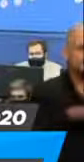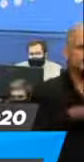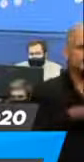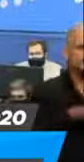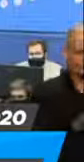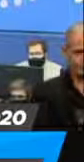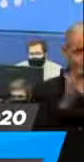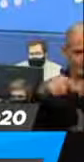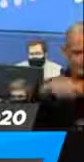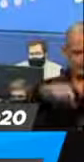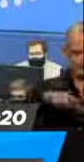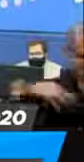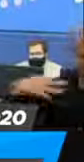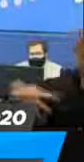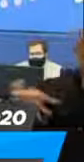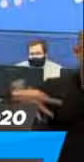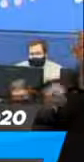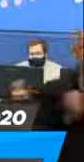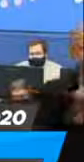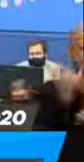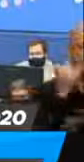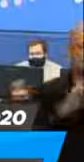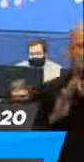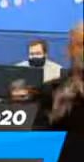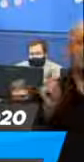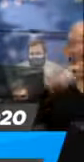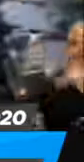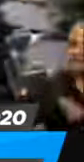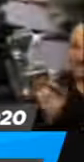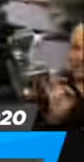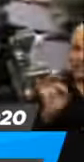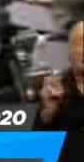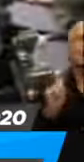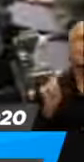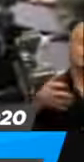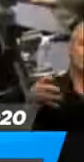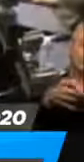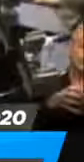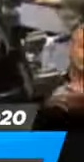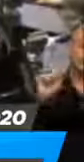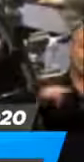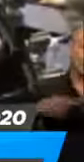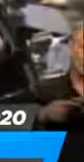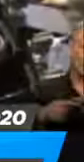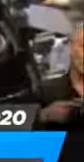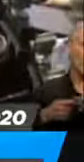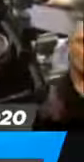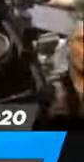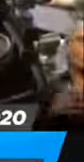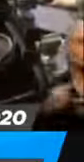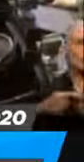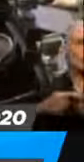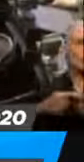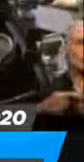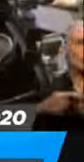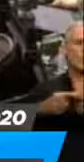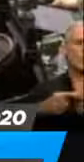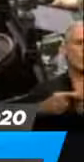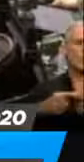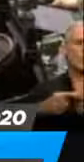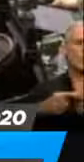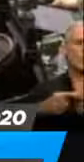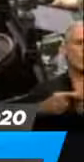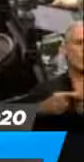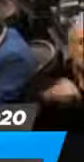después en este pleno fueron los presidentes del interbloque Junto por el Cambio.